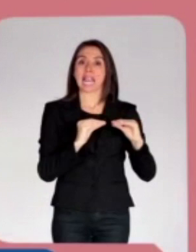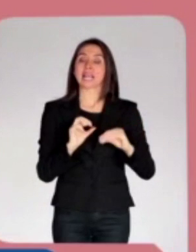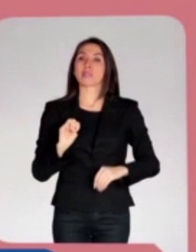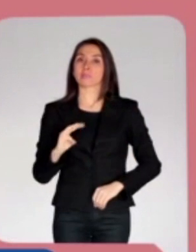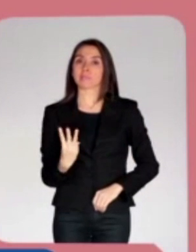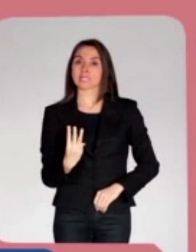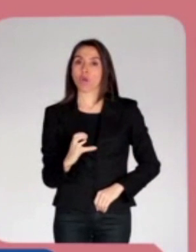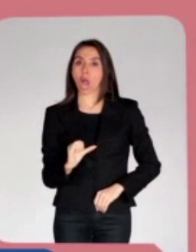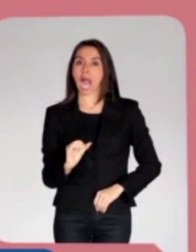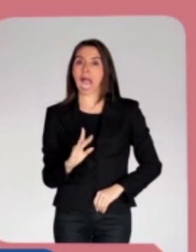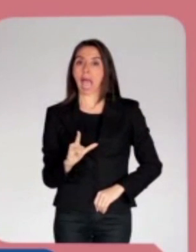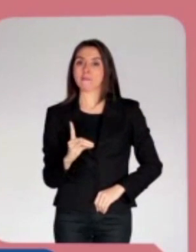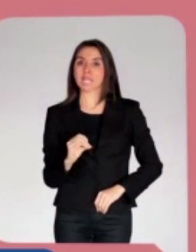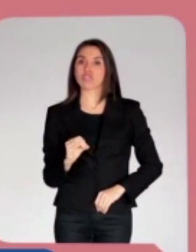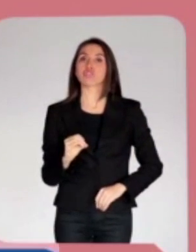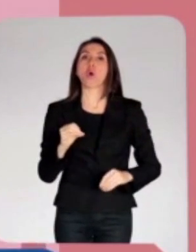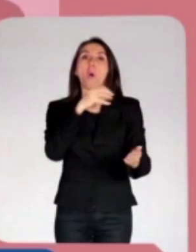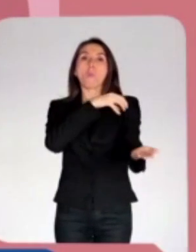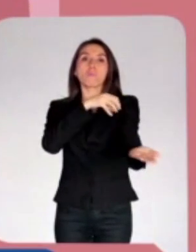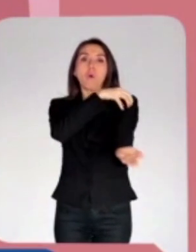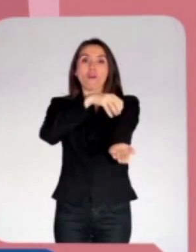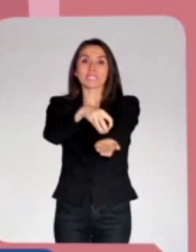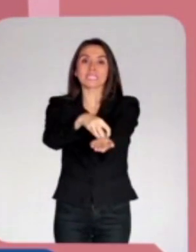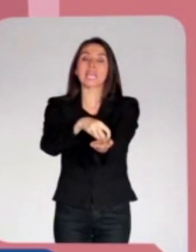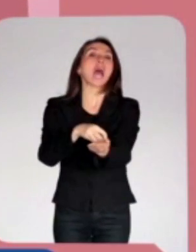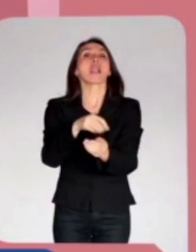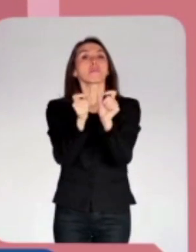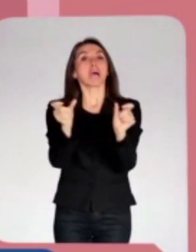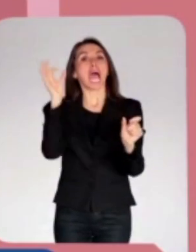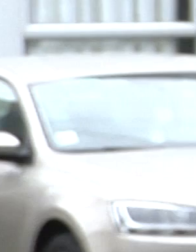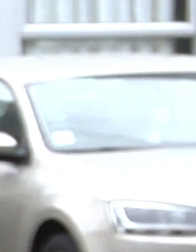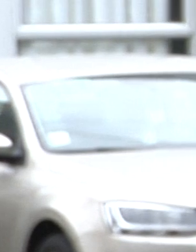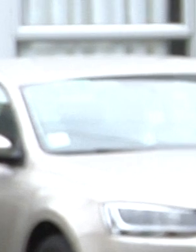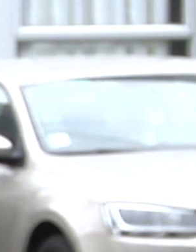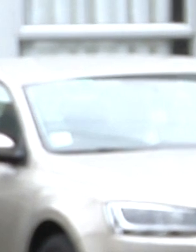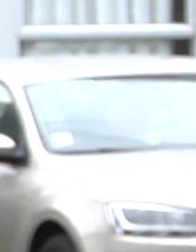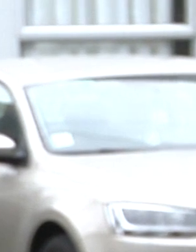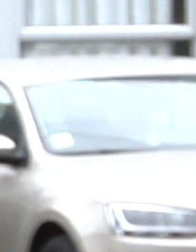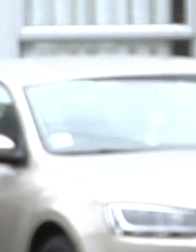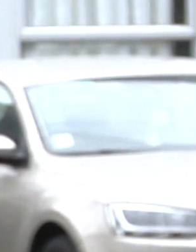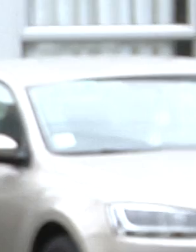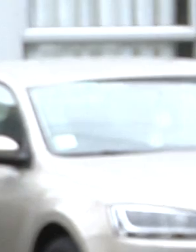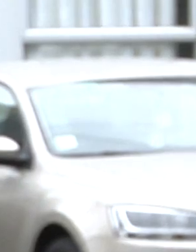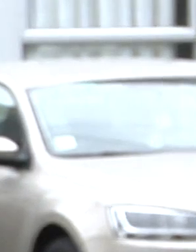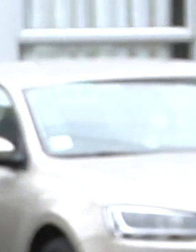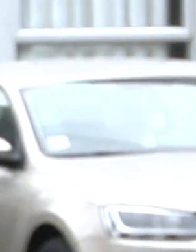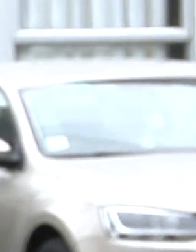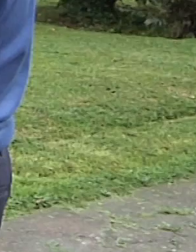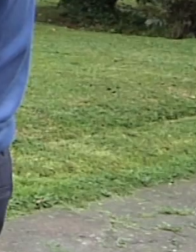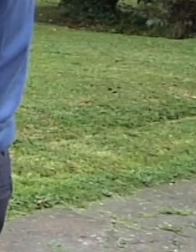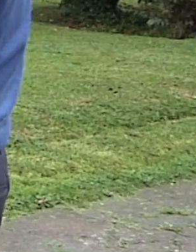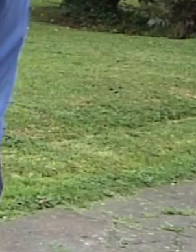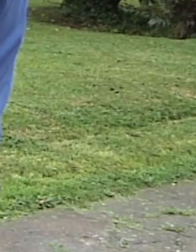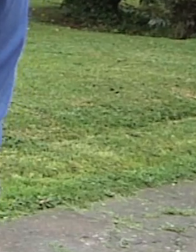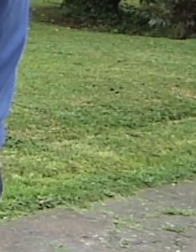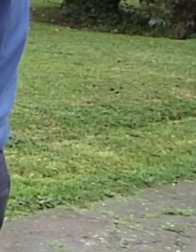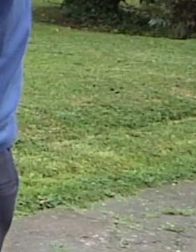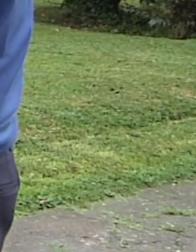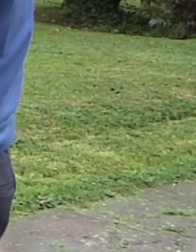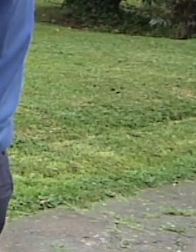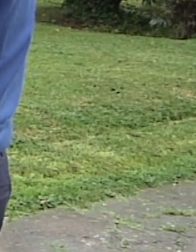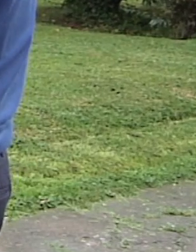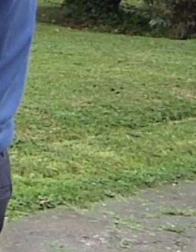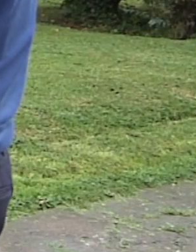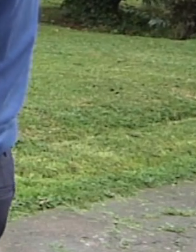para finalizar el 6 de agosto con cabildos regionales donde se redactará un informe final para enviar sea la